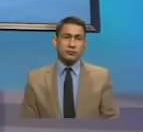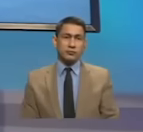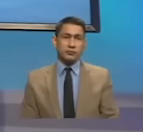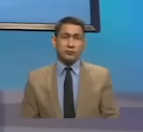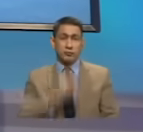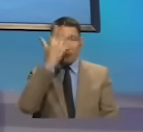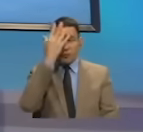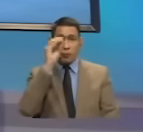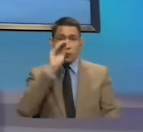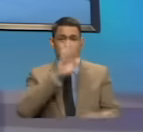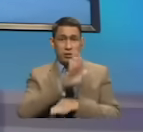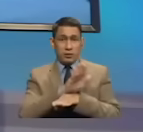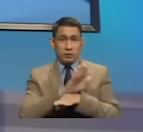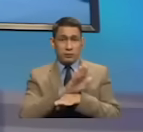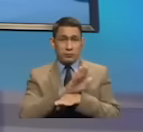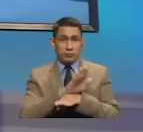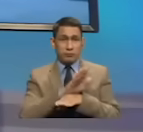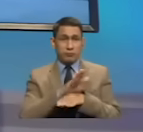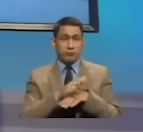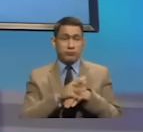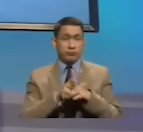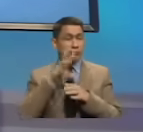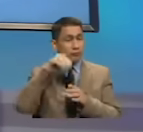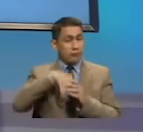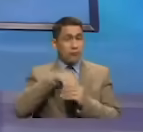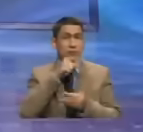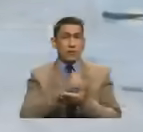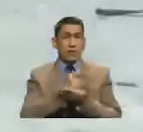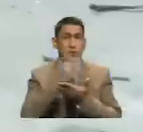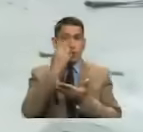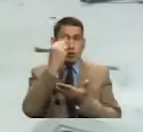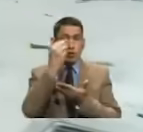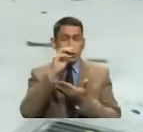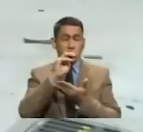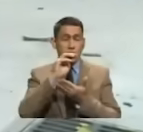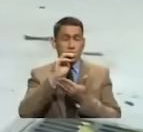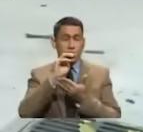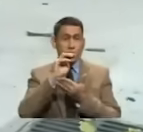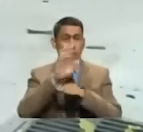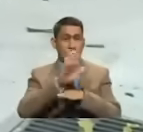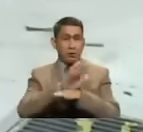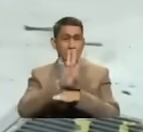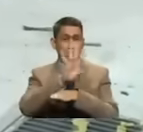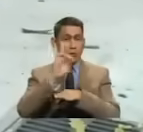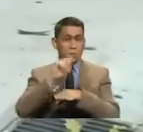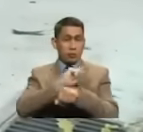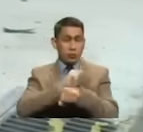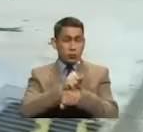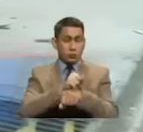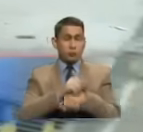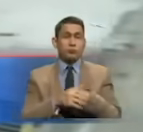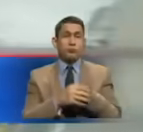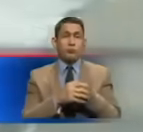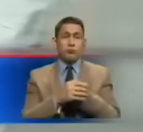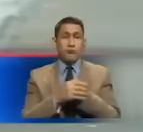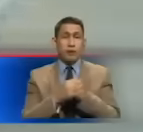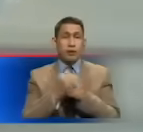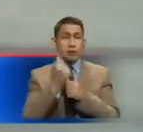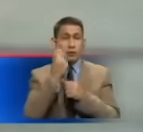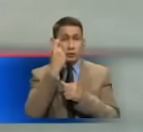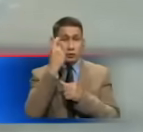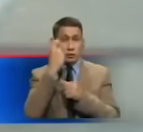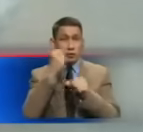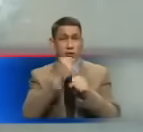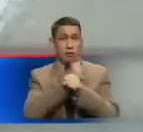Muy buenas tardes, mi querida Saskia. Efectivamente, 12 horas con 49 minutos, aproximadamente a las 11 de la